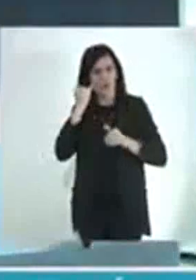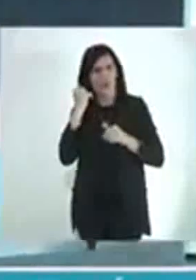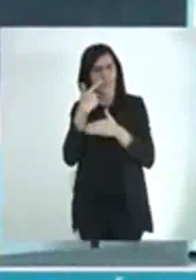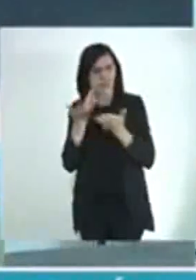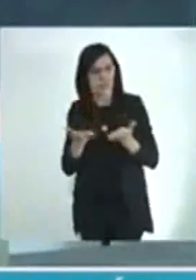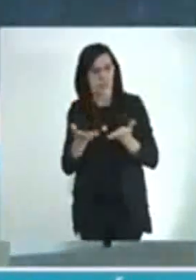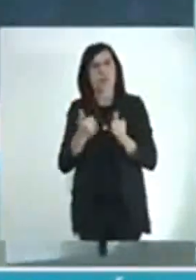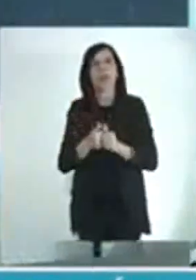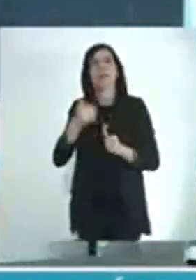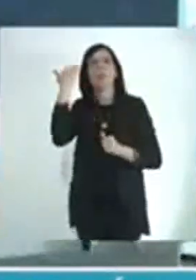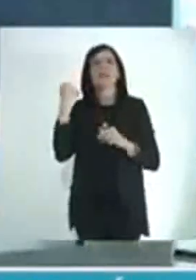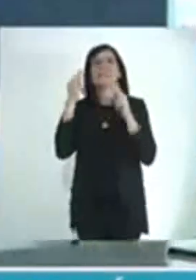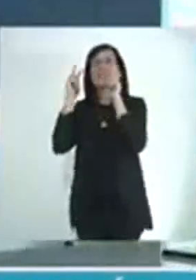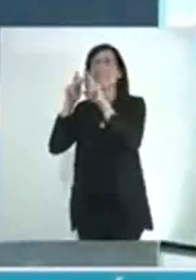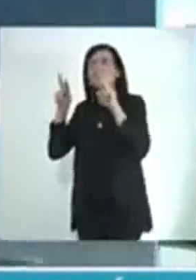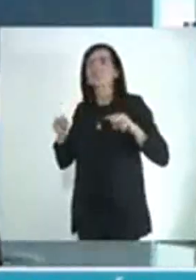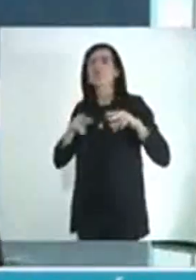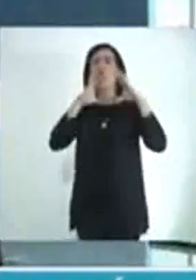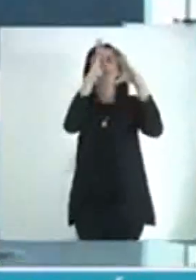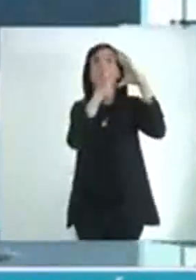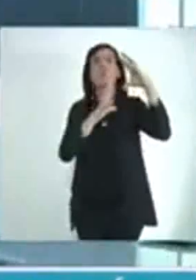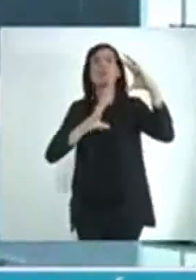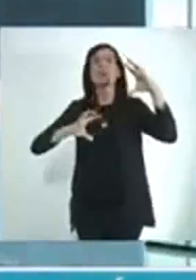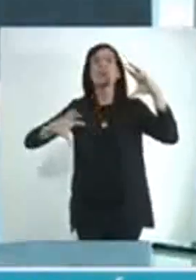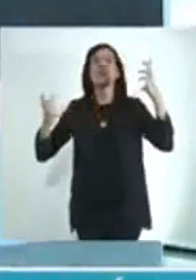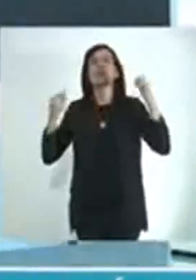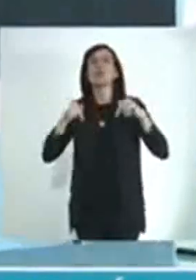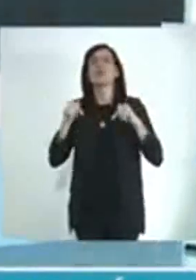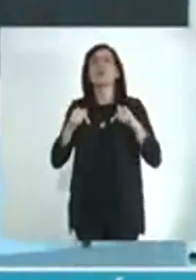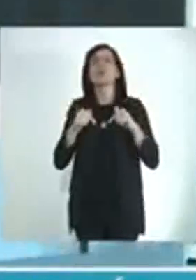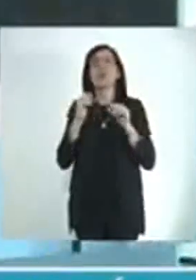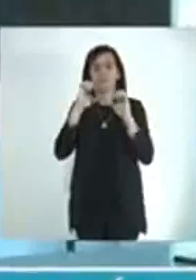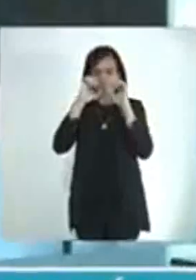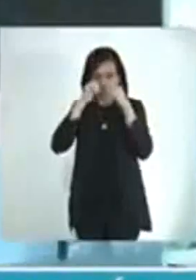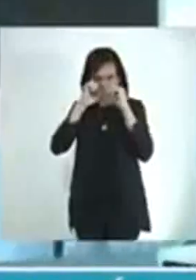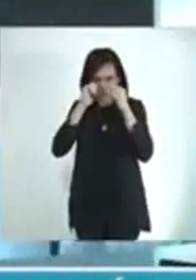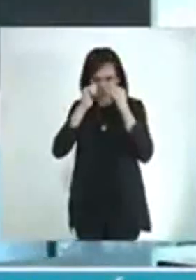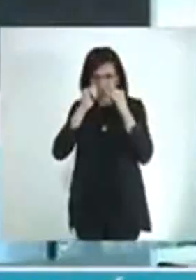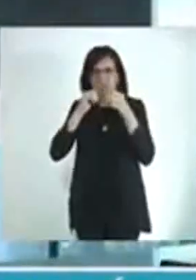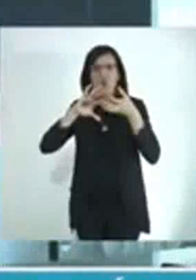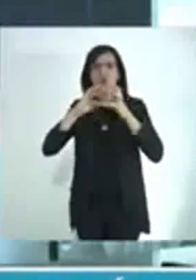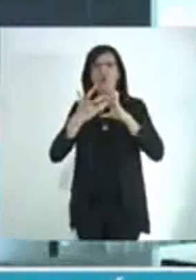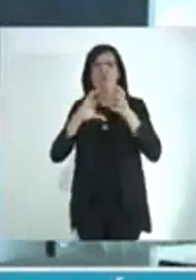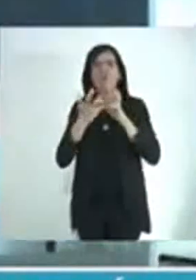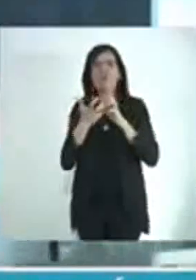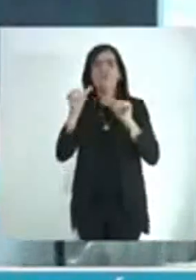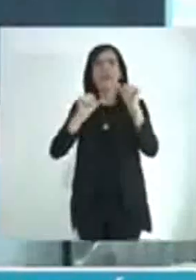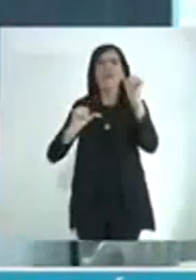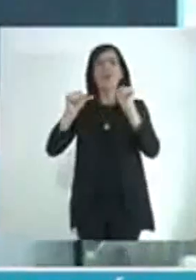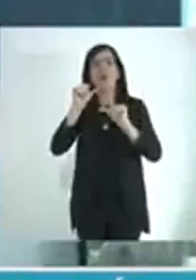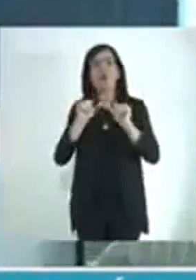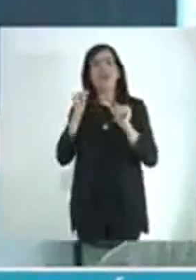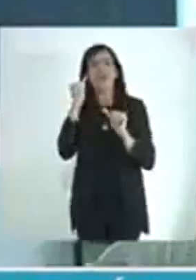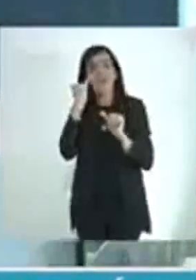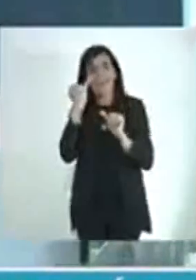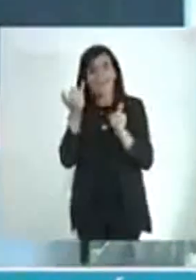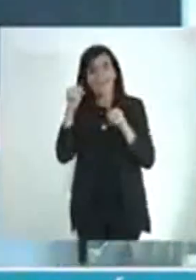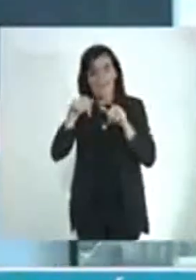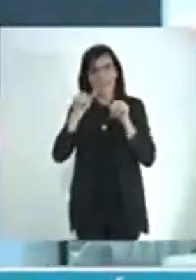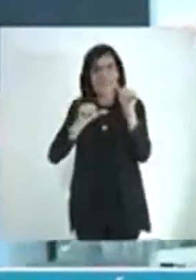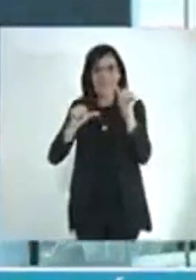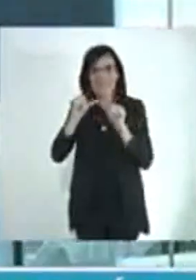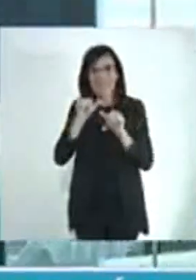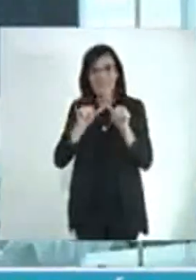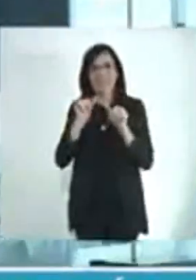el museo ayer donde vimos los dinosaurios y ahora estamos en el laboratorio de física, de biología y de química. Y para ello la voy a